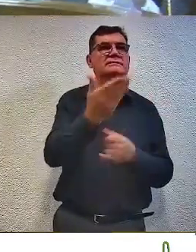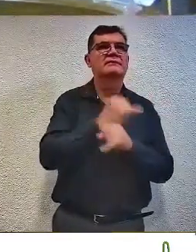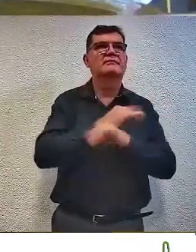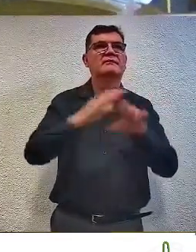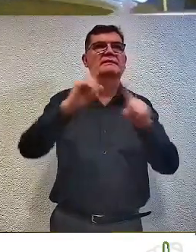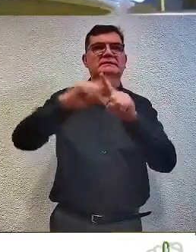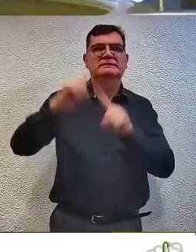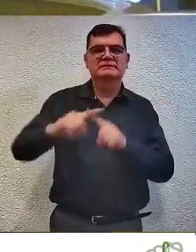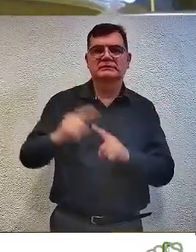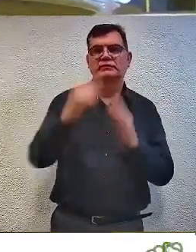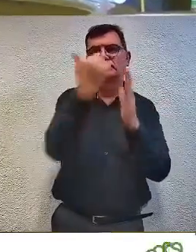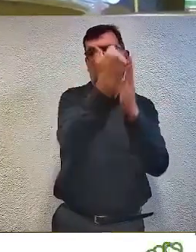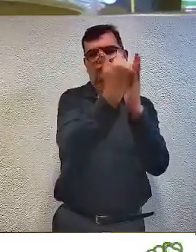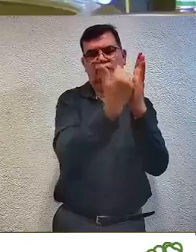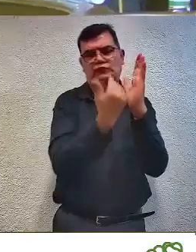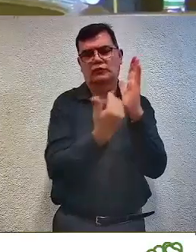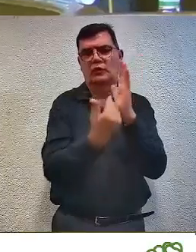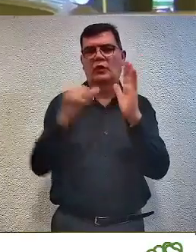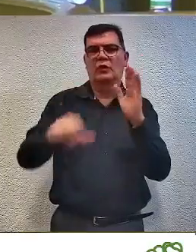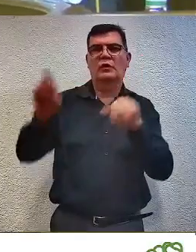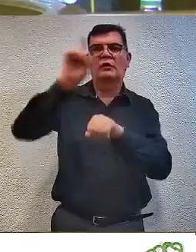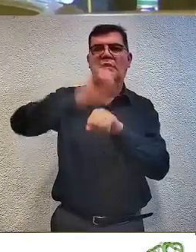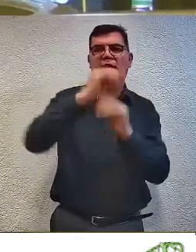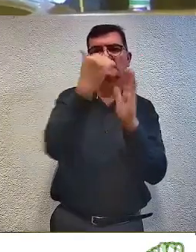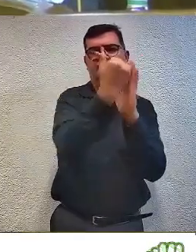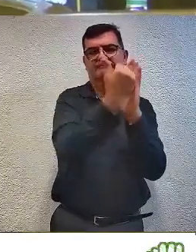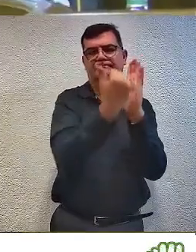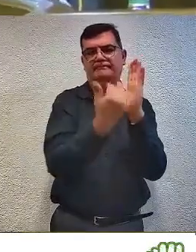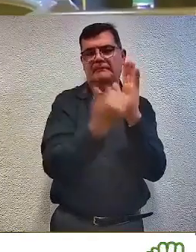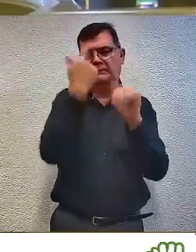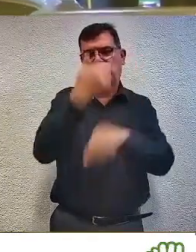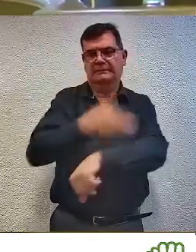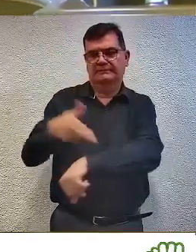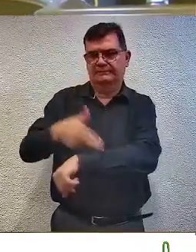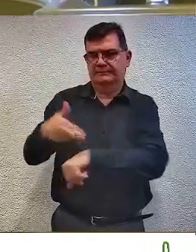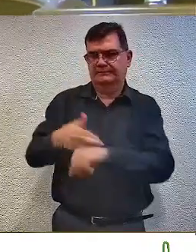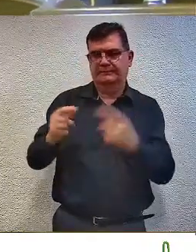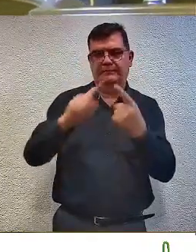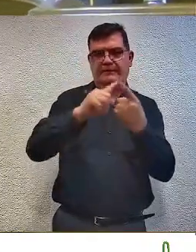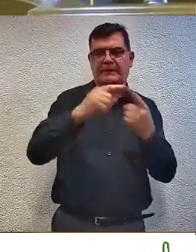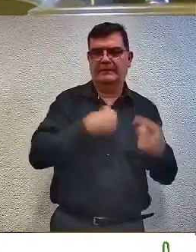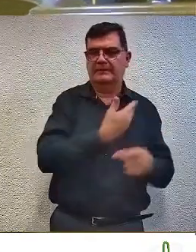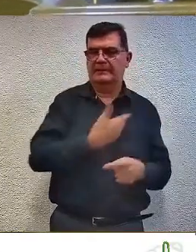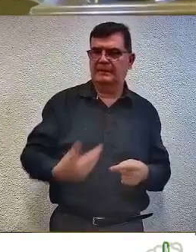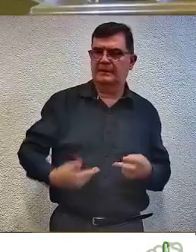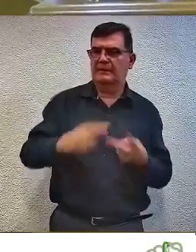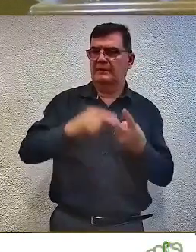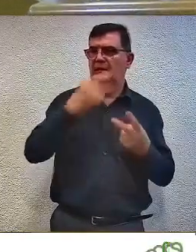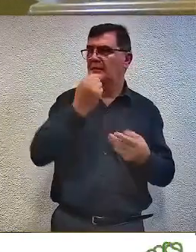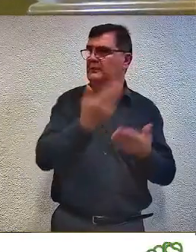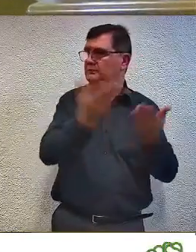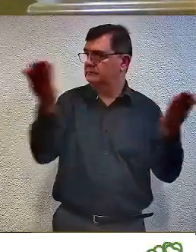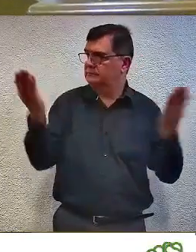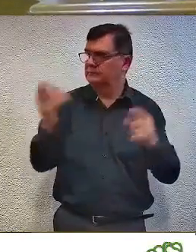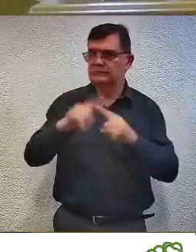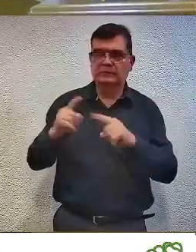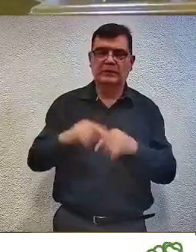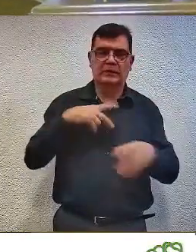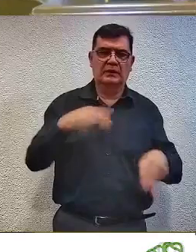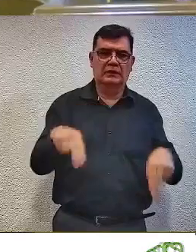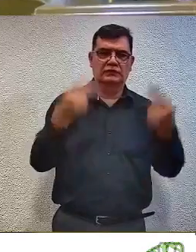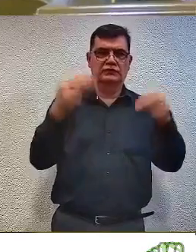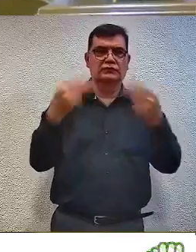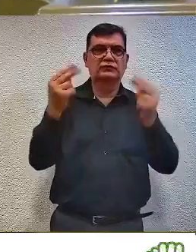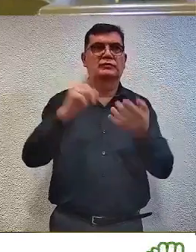cuáles son los asuntos listados para su resolución. Magistrada presidenta, magistrada, magistrados, los asuntos